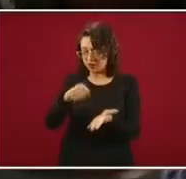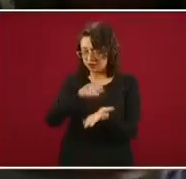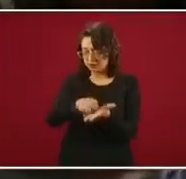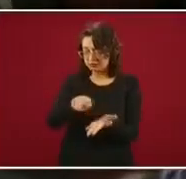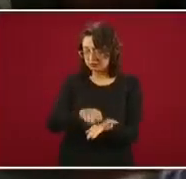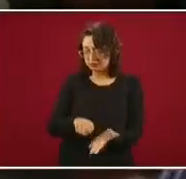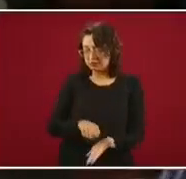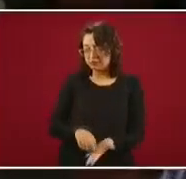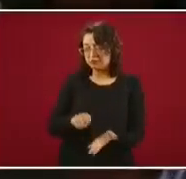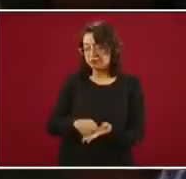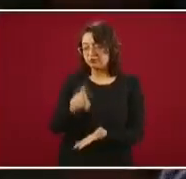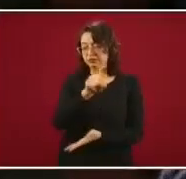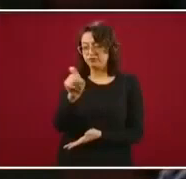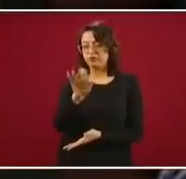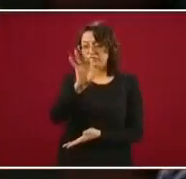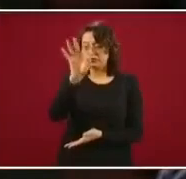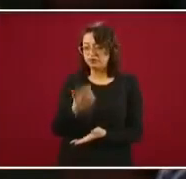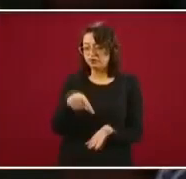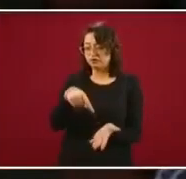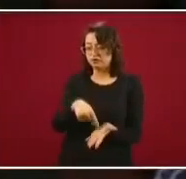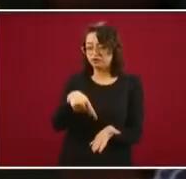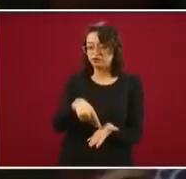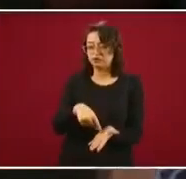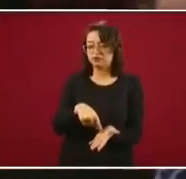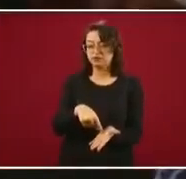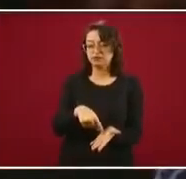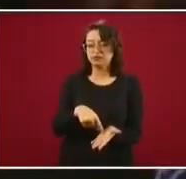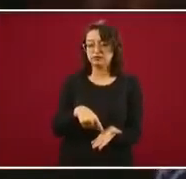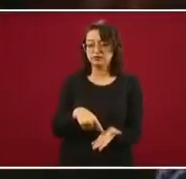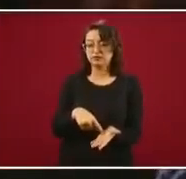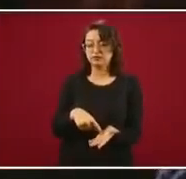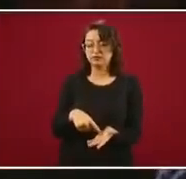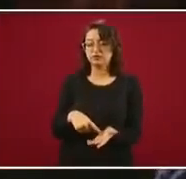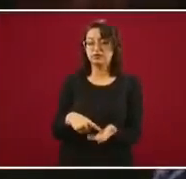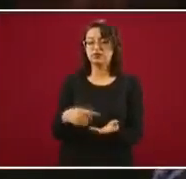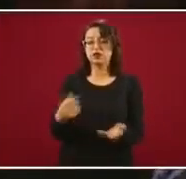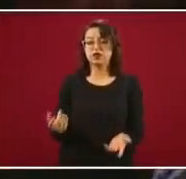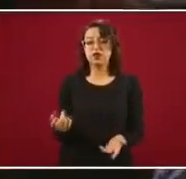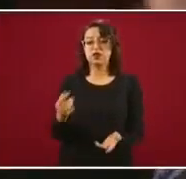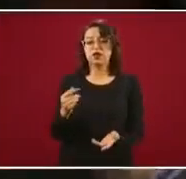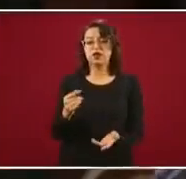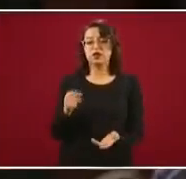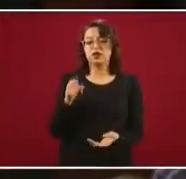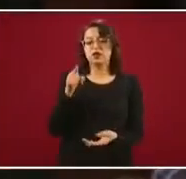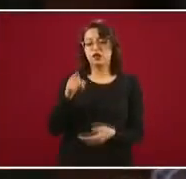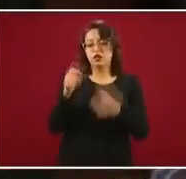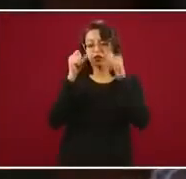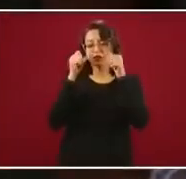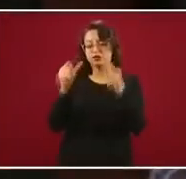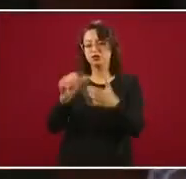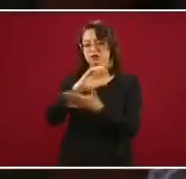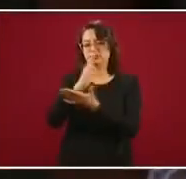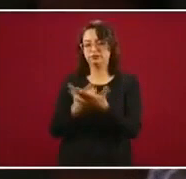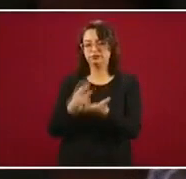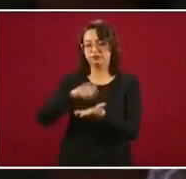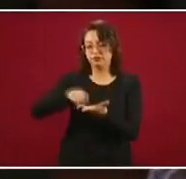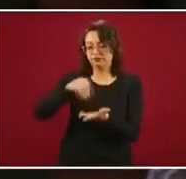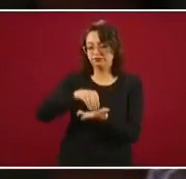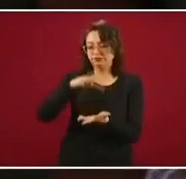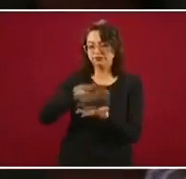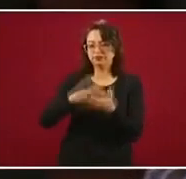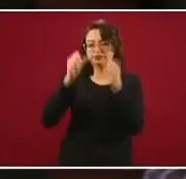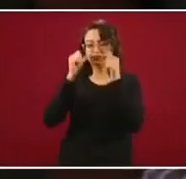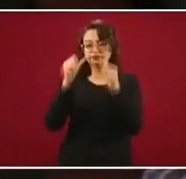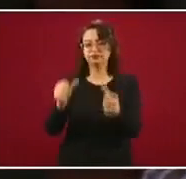a un paciente? Estos son, según datos del Índice Nacional de Atención de recetas, se está dando nada